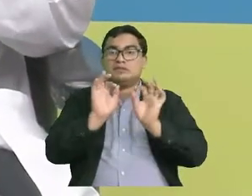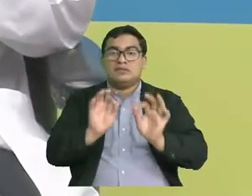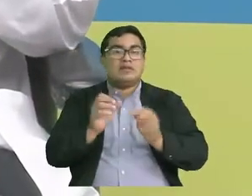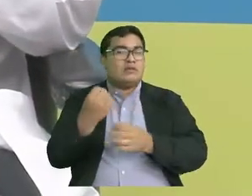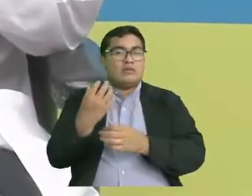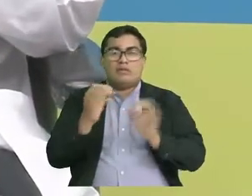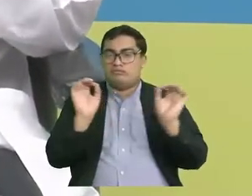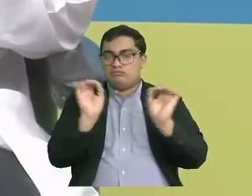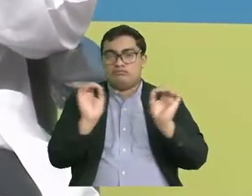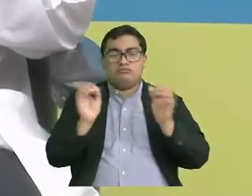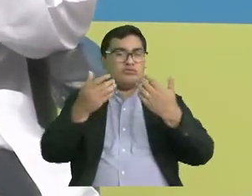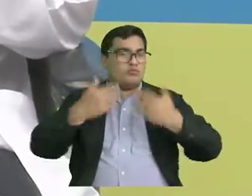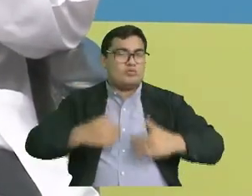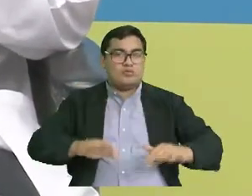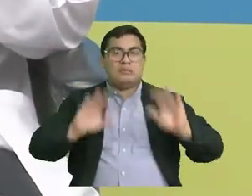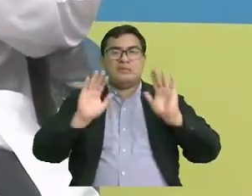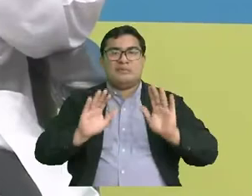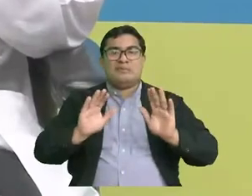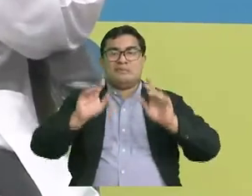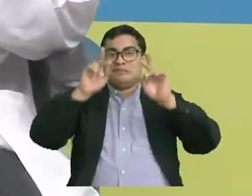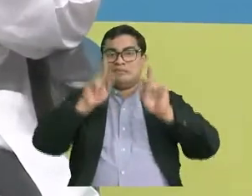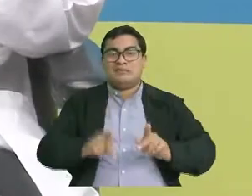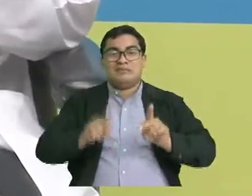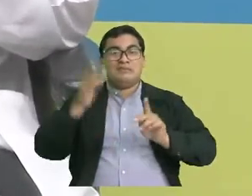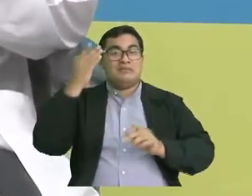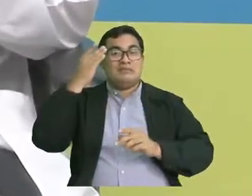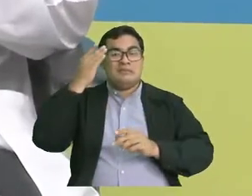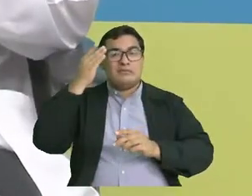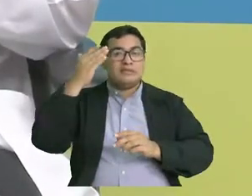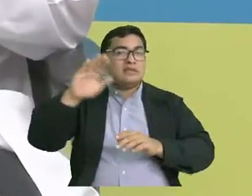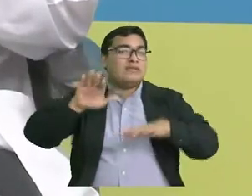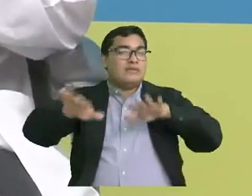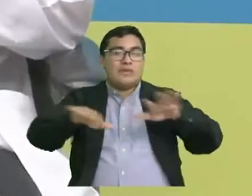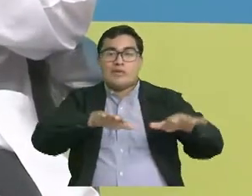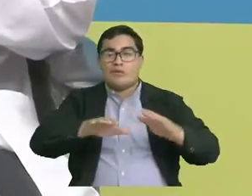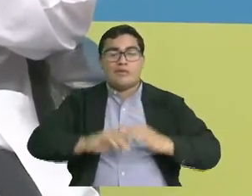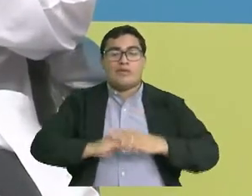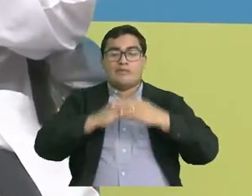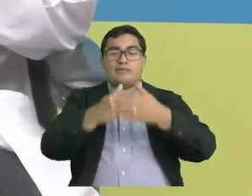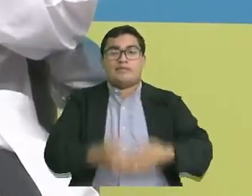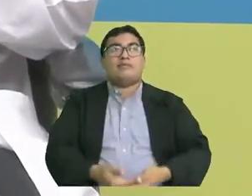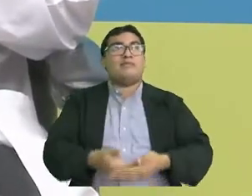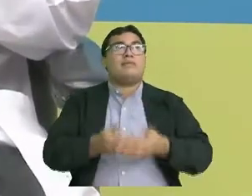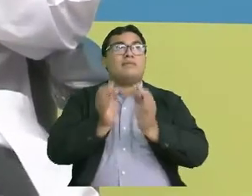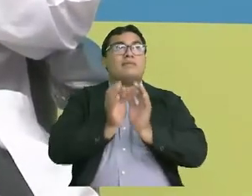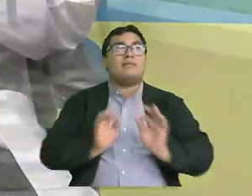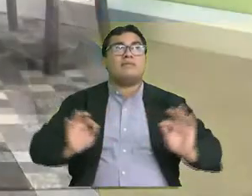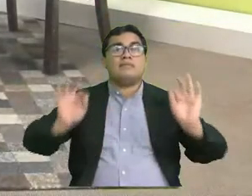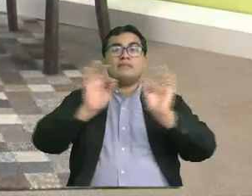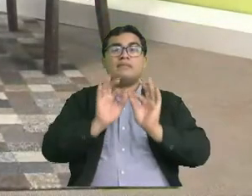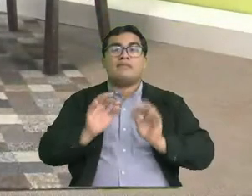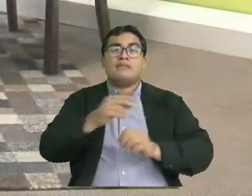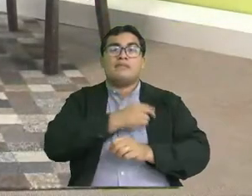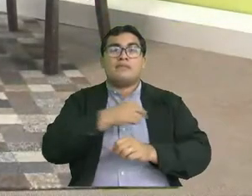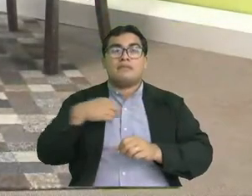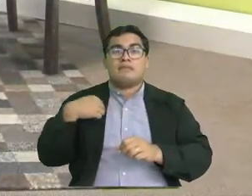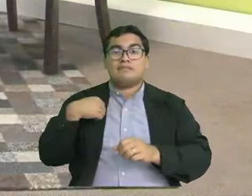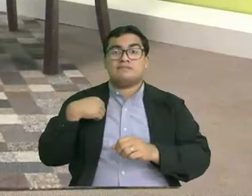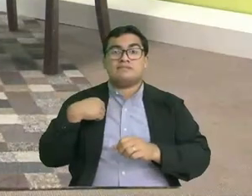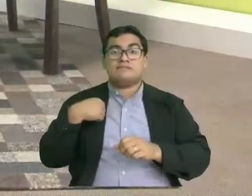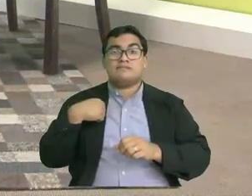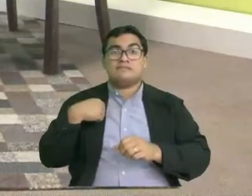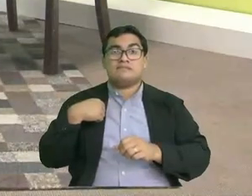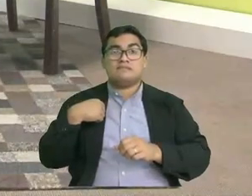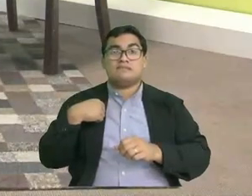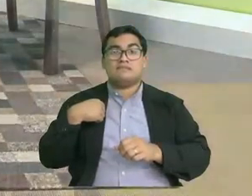sin dolor, pero obviamente la persona sabe que no puede tener hijos. Interesante todo lo que se está haciendo, ¿eh? Y nosotros los que